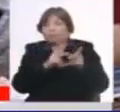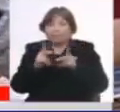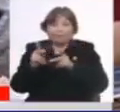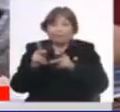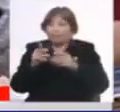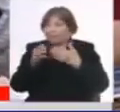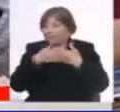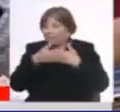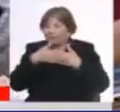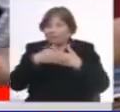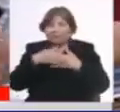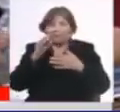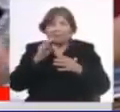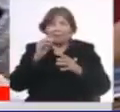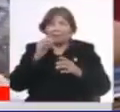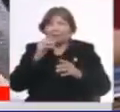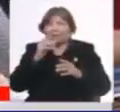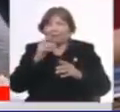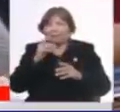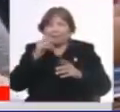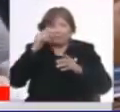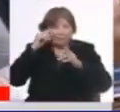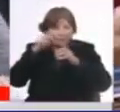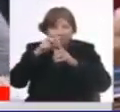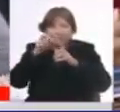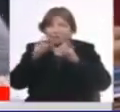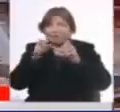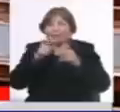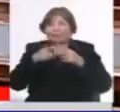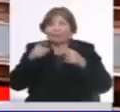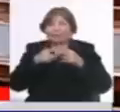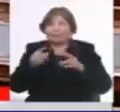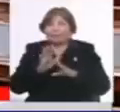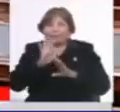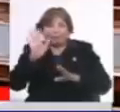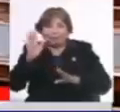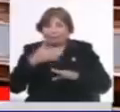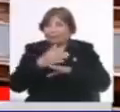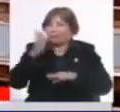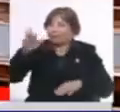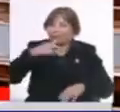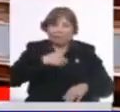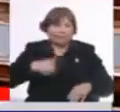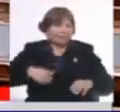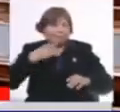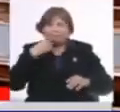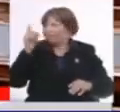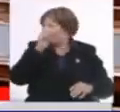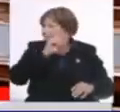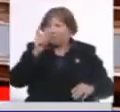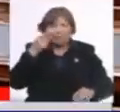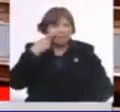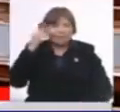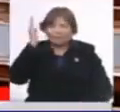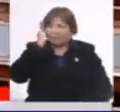supuestamente cercano a alguna ubicación de algunos prófugos. Por su intermedio, señor presidente, yo no